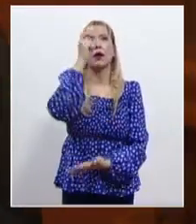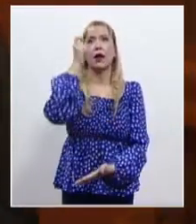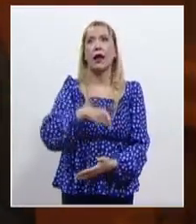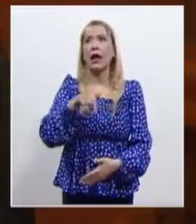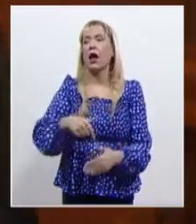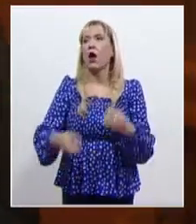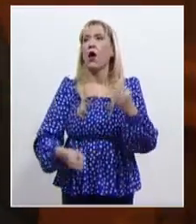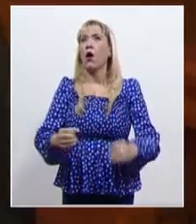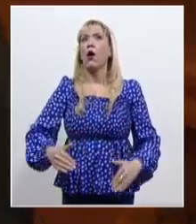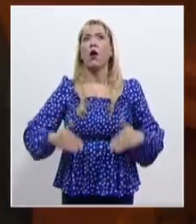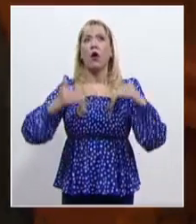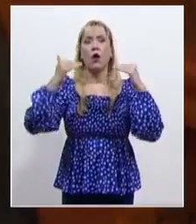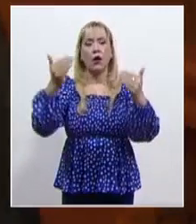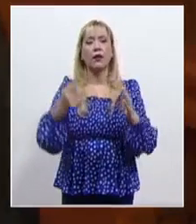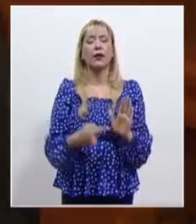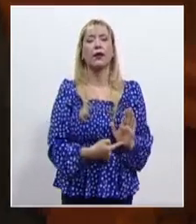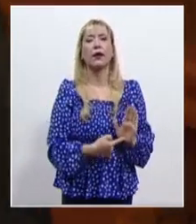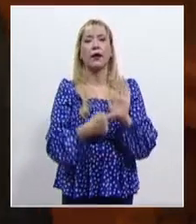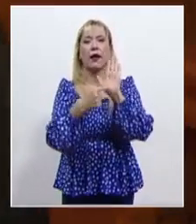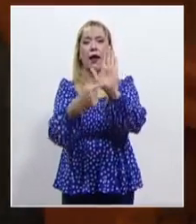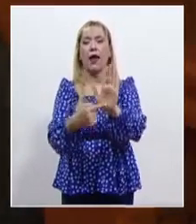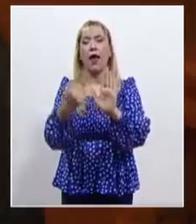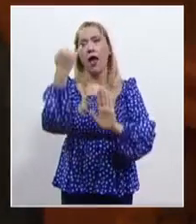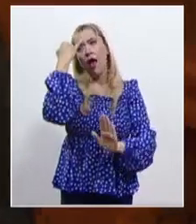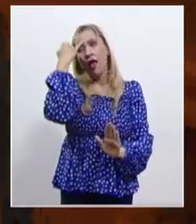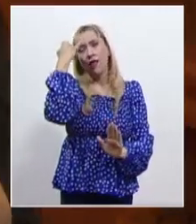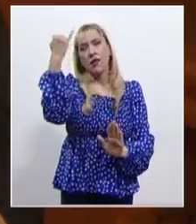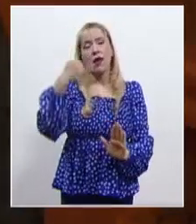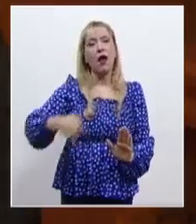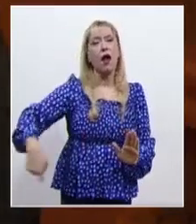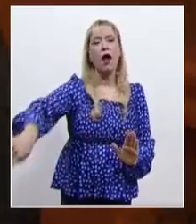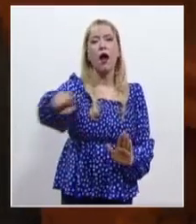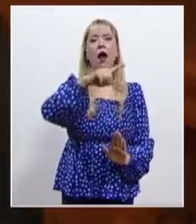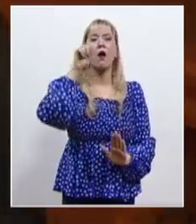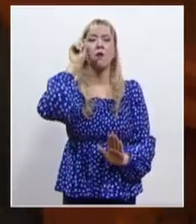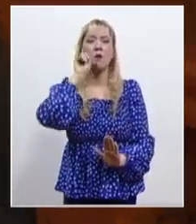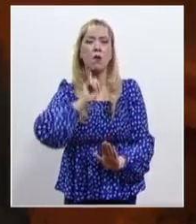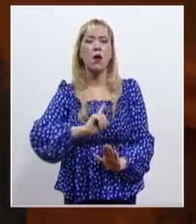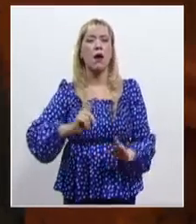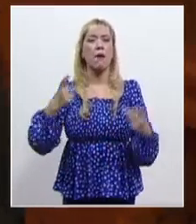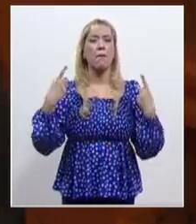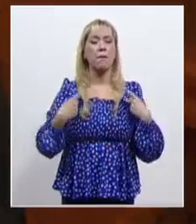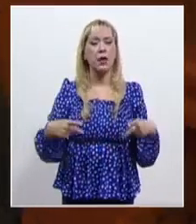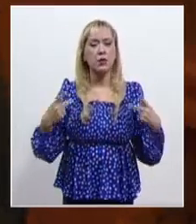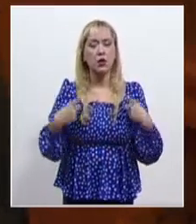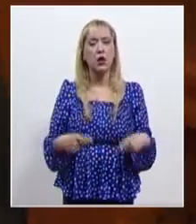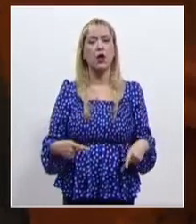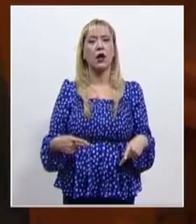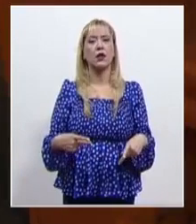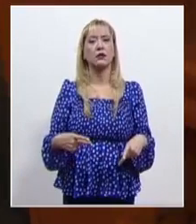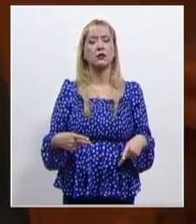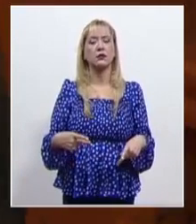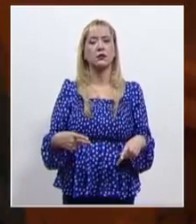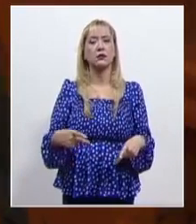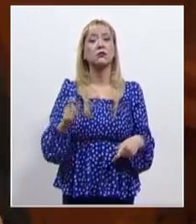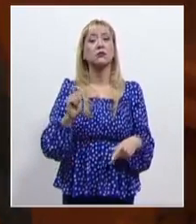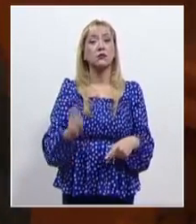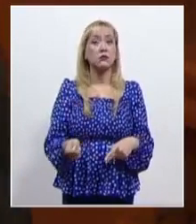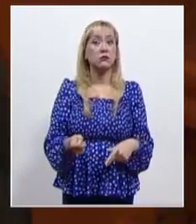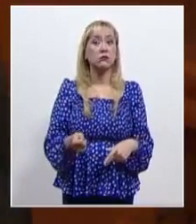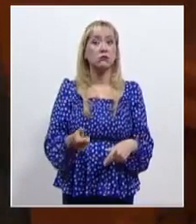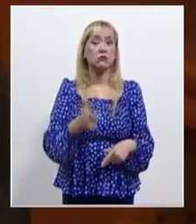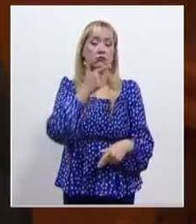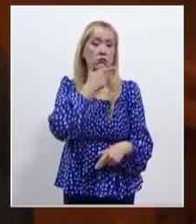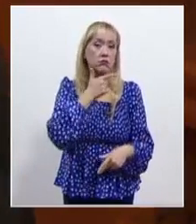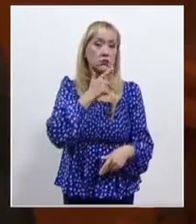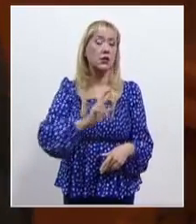detone la idea en los particulares, en las mujeres, en las personas con capacidad de gestar que pueden